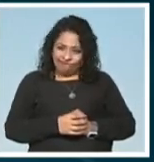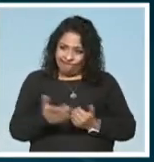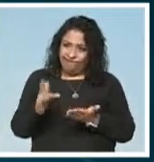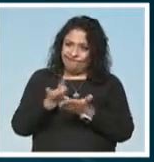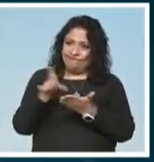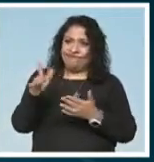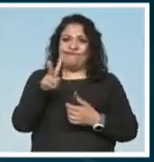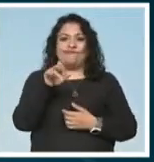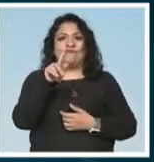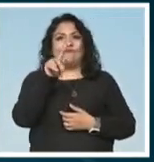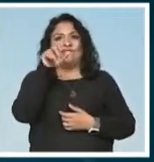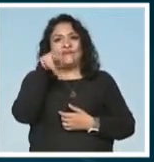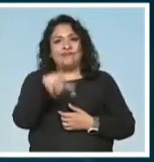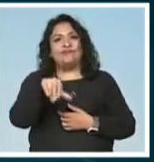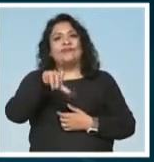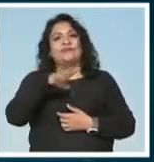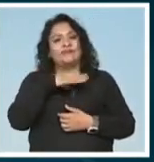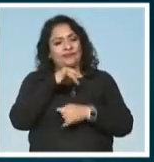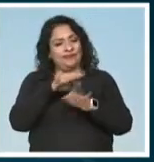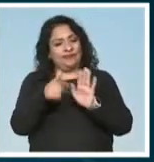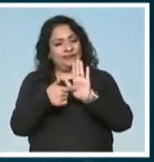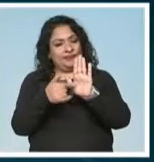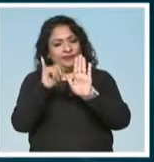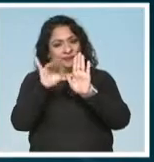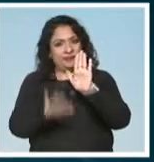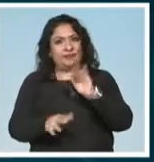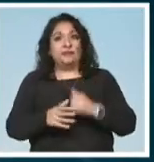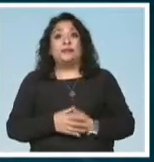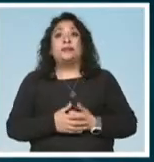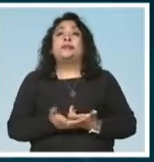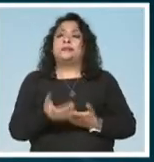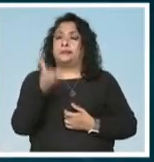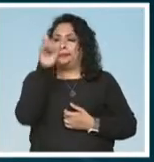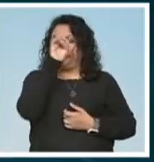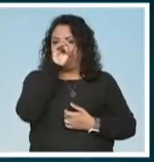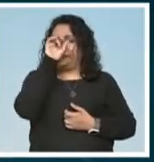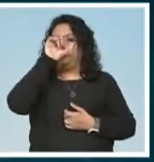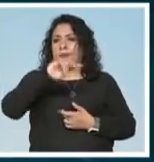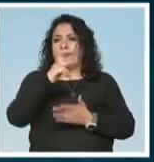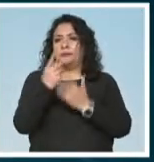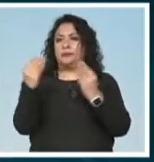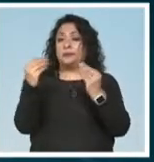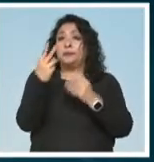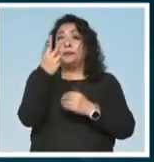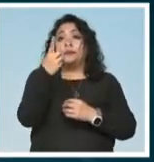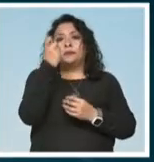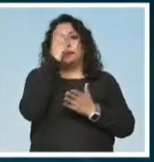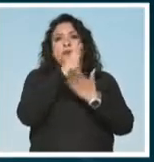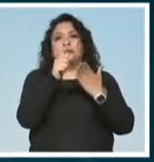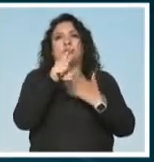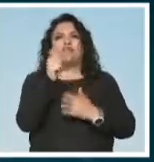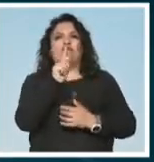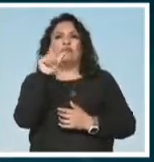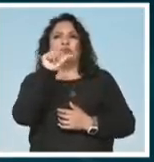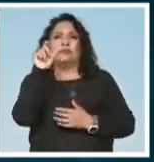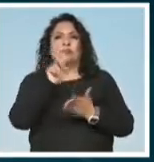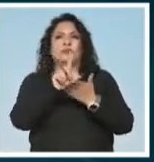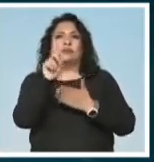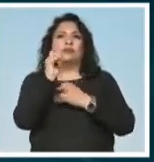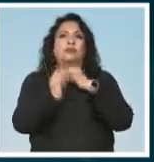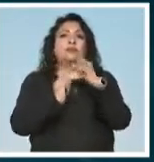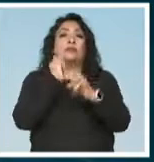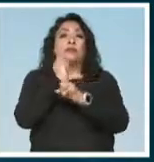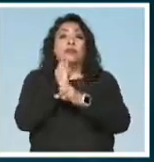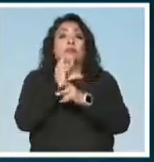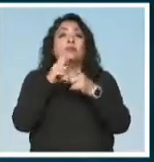Muchas gracias, Valentina, por traernos esta información, estas imágenes. Una recomendación, hoy en Debate 22, la escritora experta en Derecho